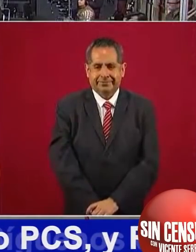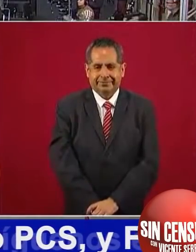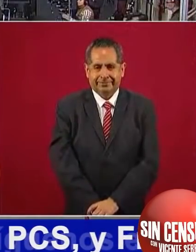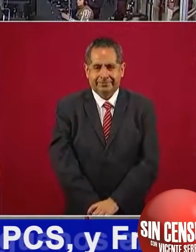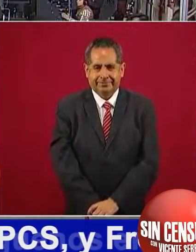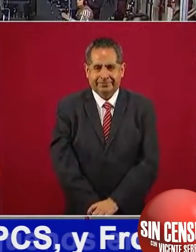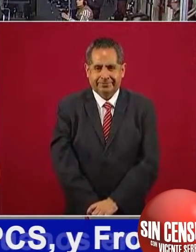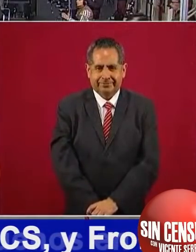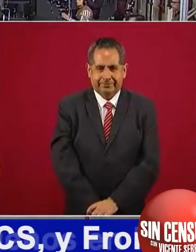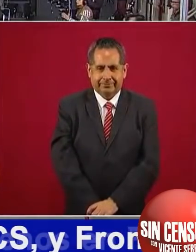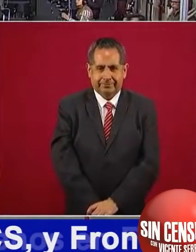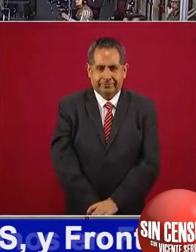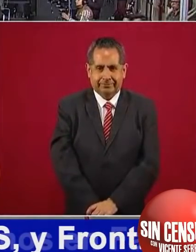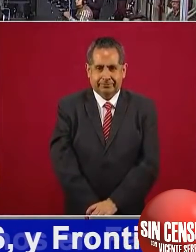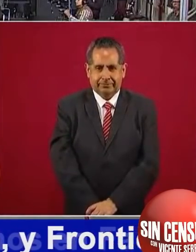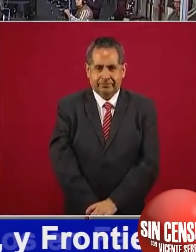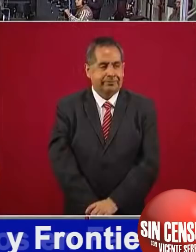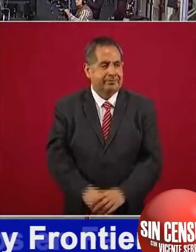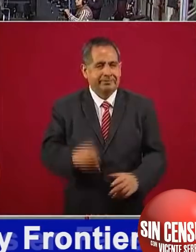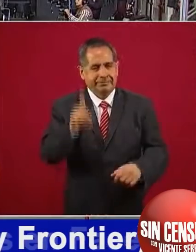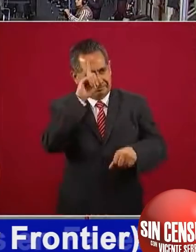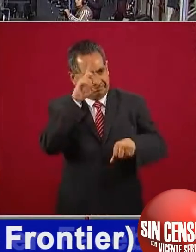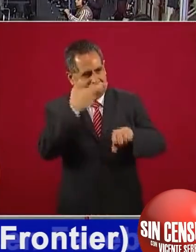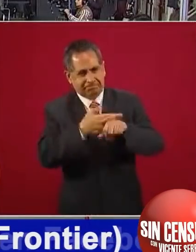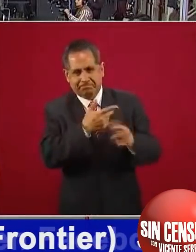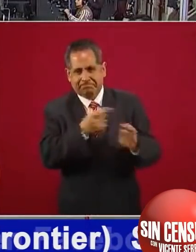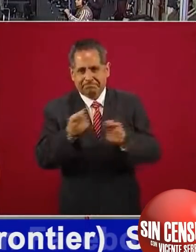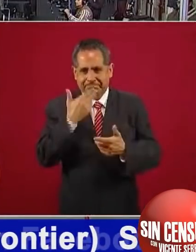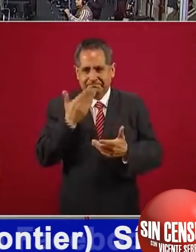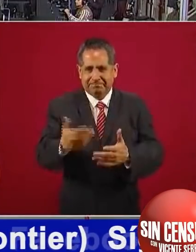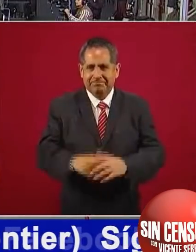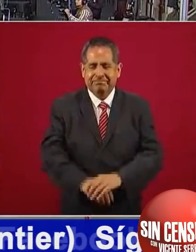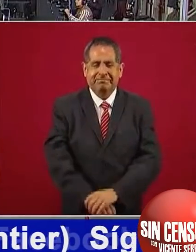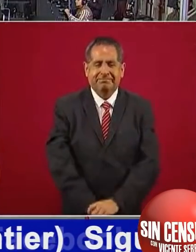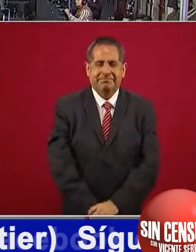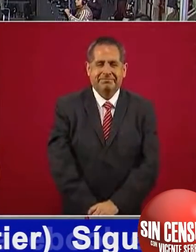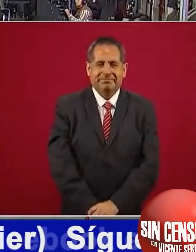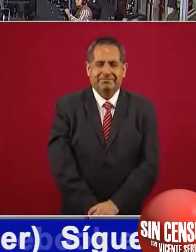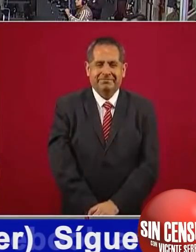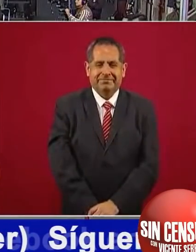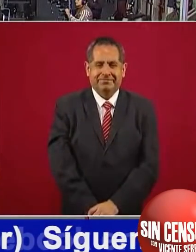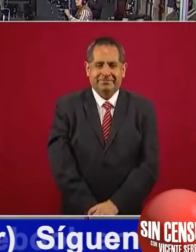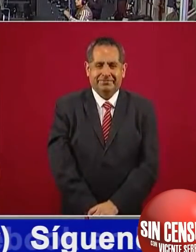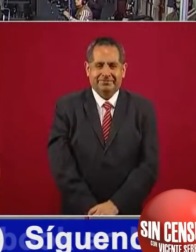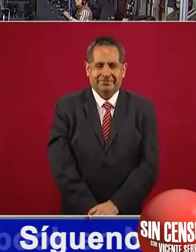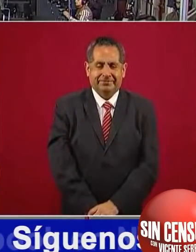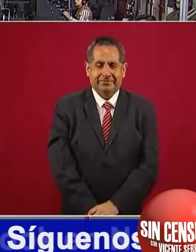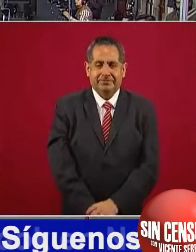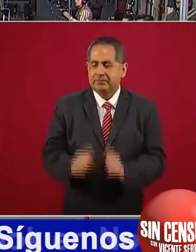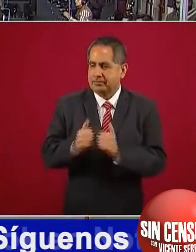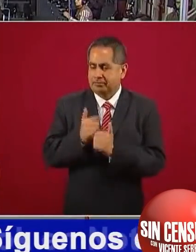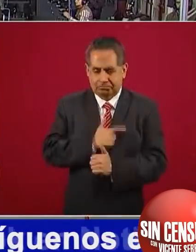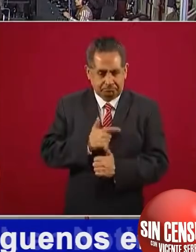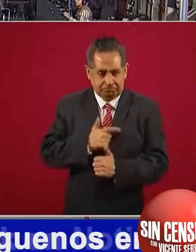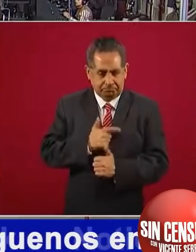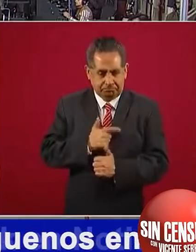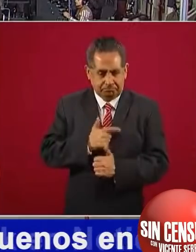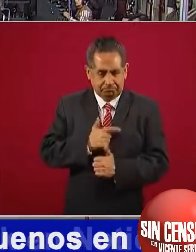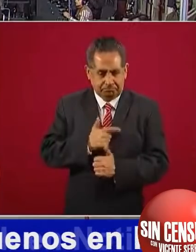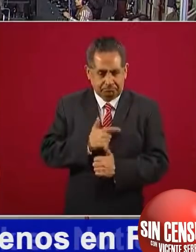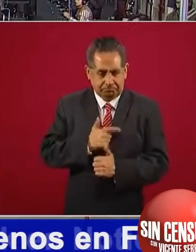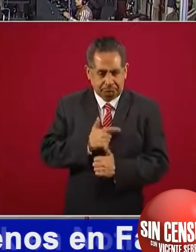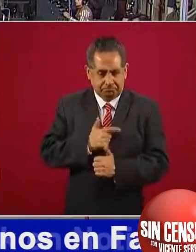Es que ándele, ya salió el consejero. No soy todólogo. Con mucho gusto, mucho bueno, ahí